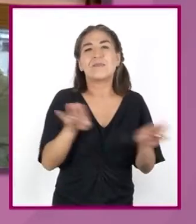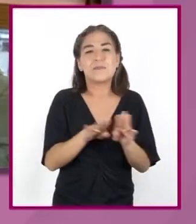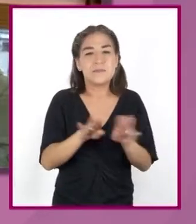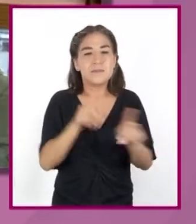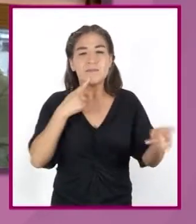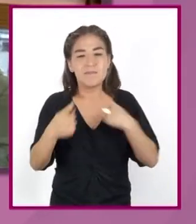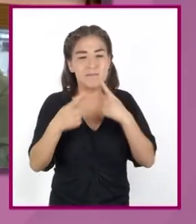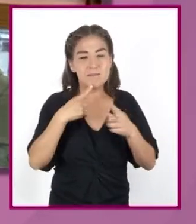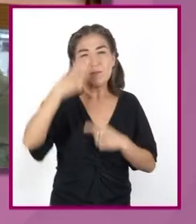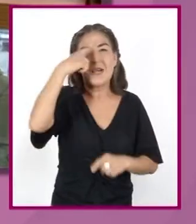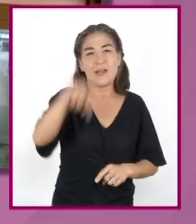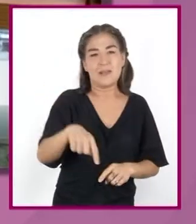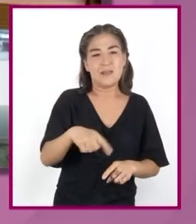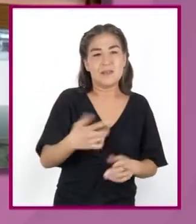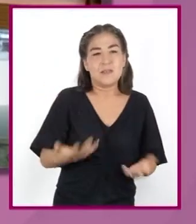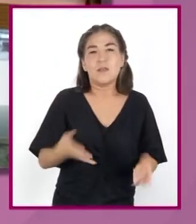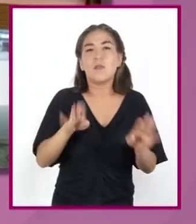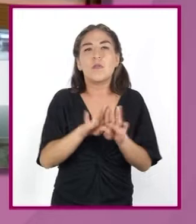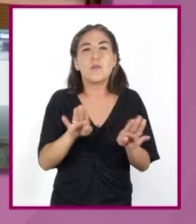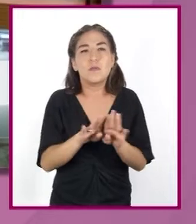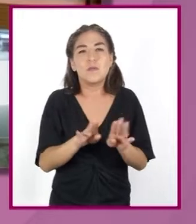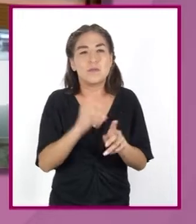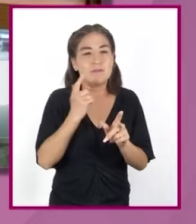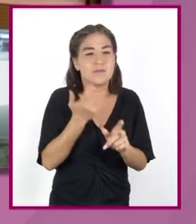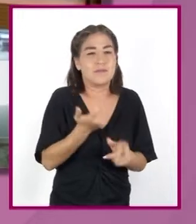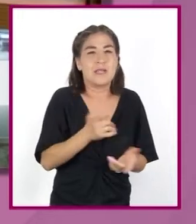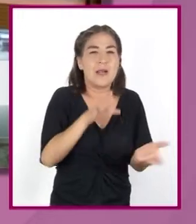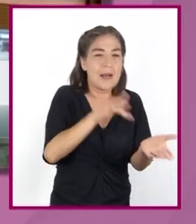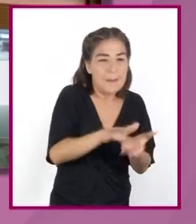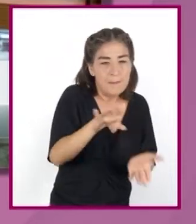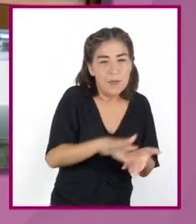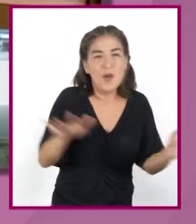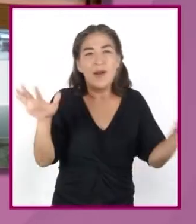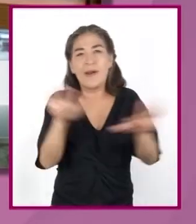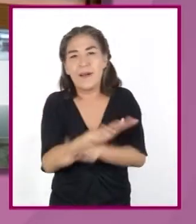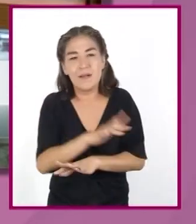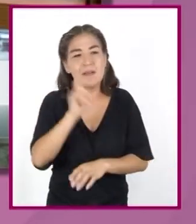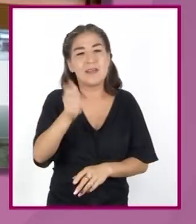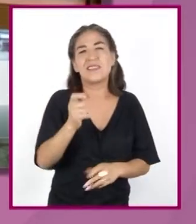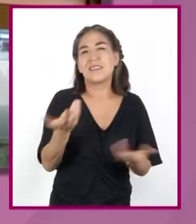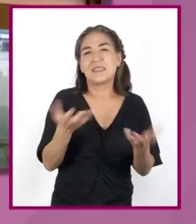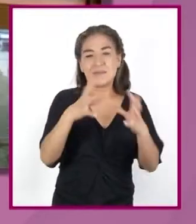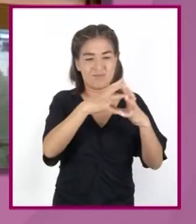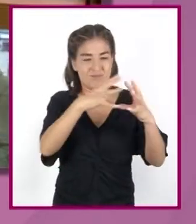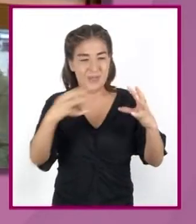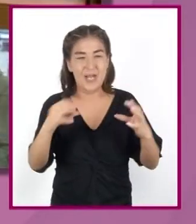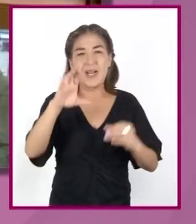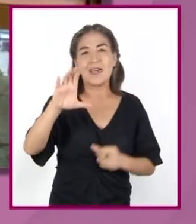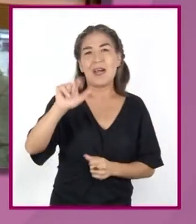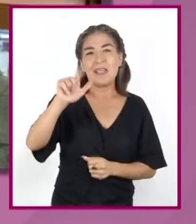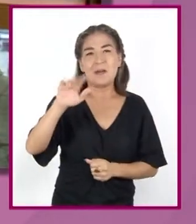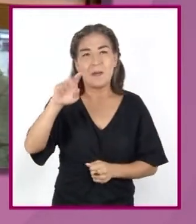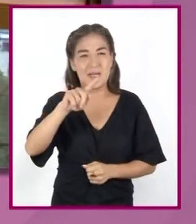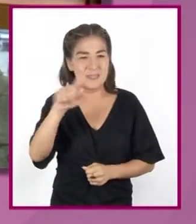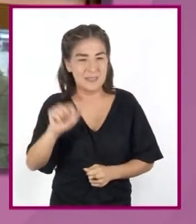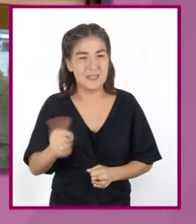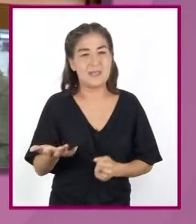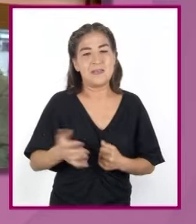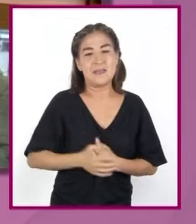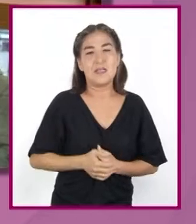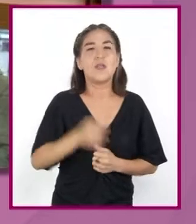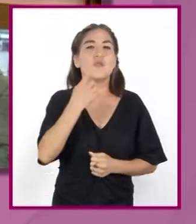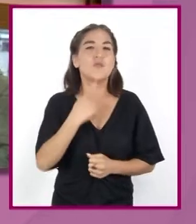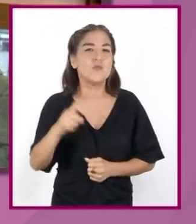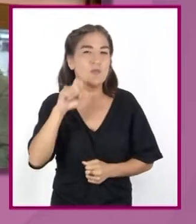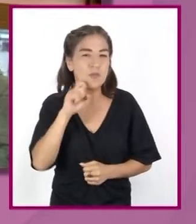a liberar al ambiente un organismo genéticamente modificado, una calabacita GM o un